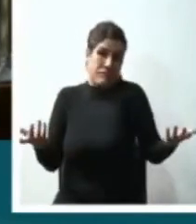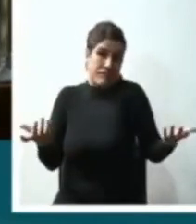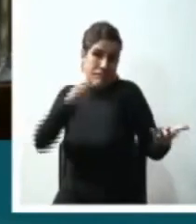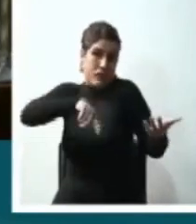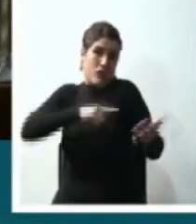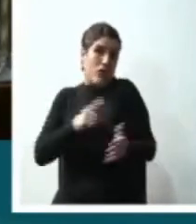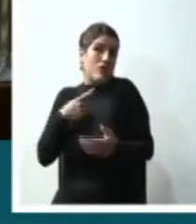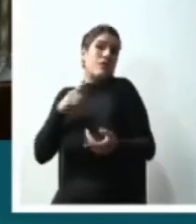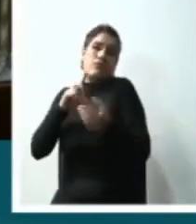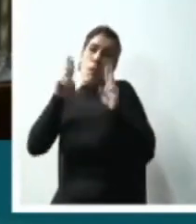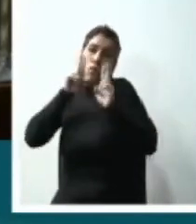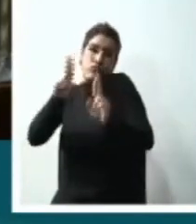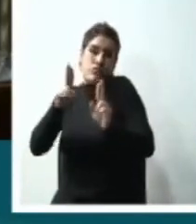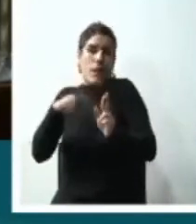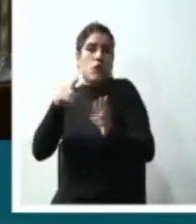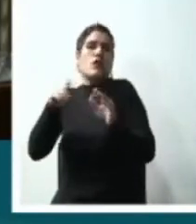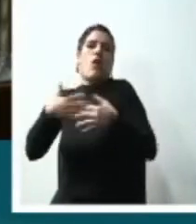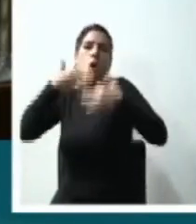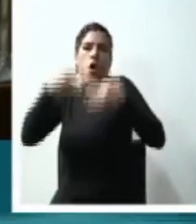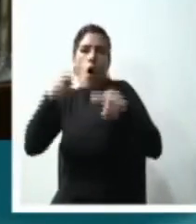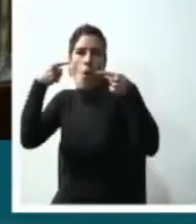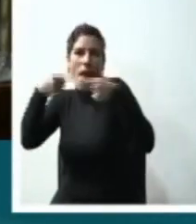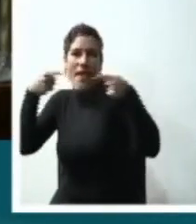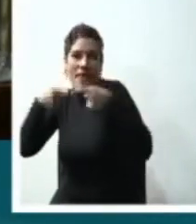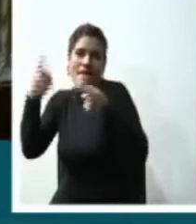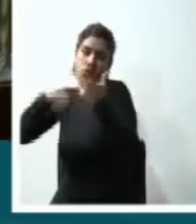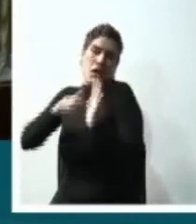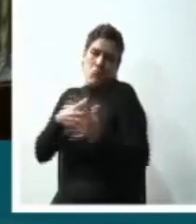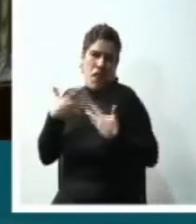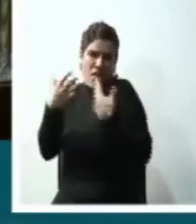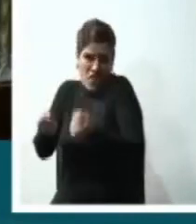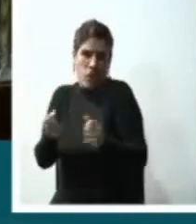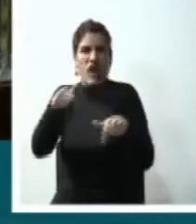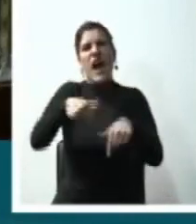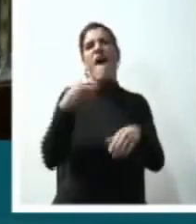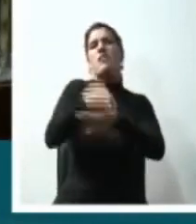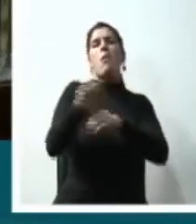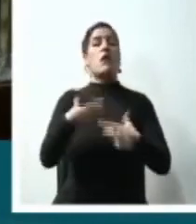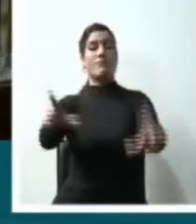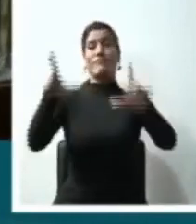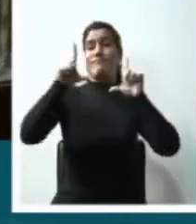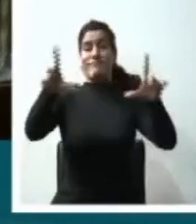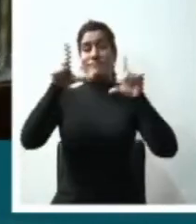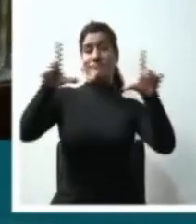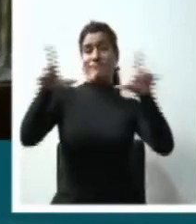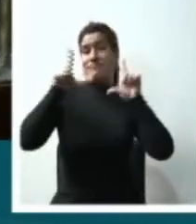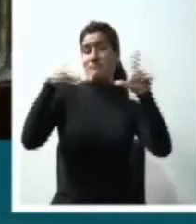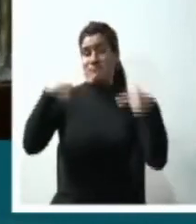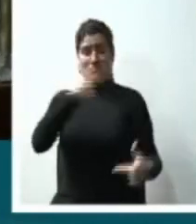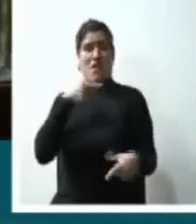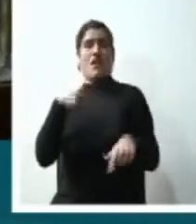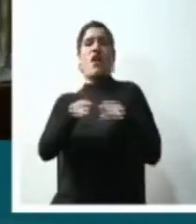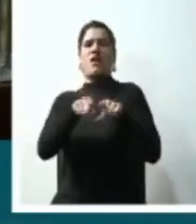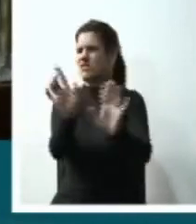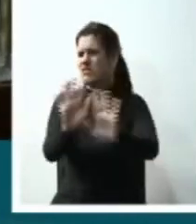otros principios que nosotros reivindicamos y defendemos. Venimos acá no como una cuestión de carrera personal, somos